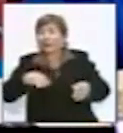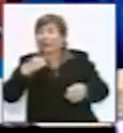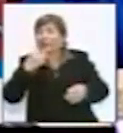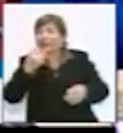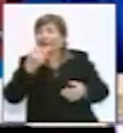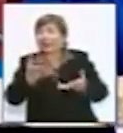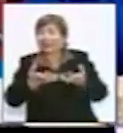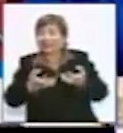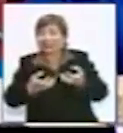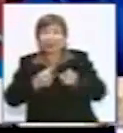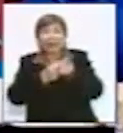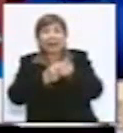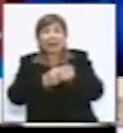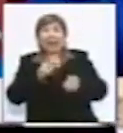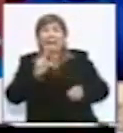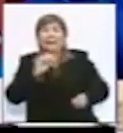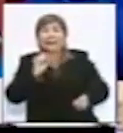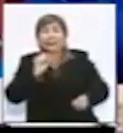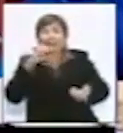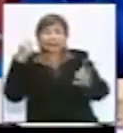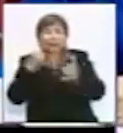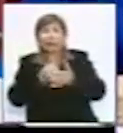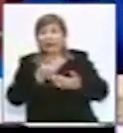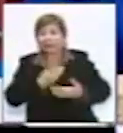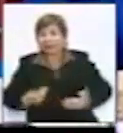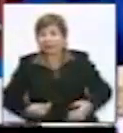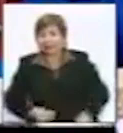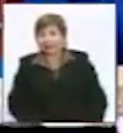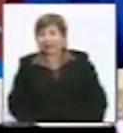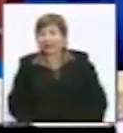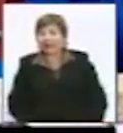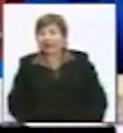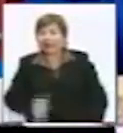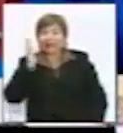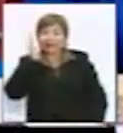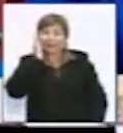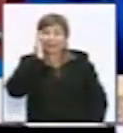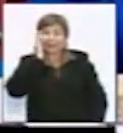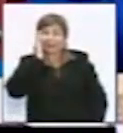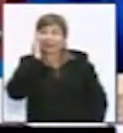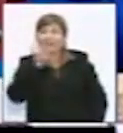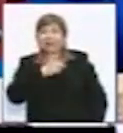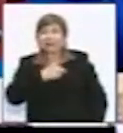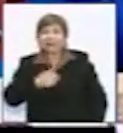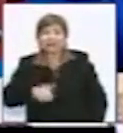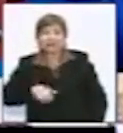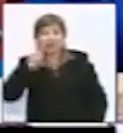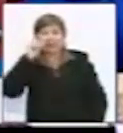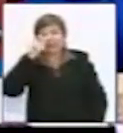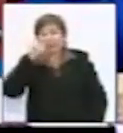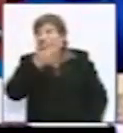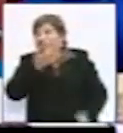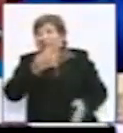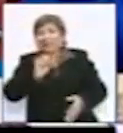Estado. Que se sepa, presidente, que salvo el ingeniero Ceballos, porque de abogado no tiene nada ese señor,